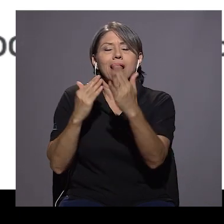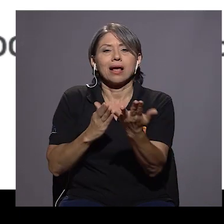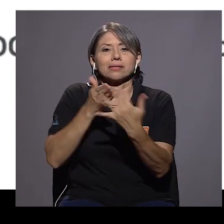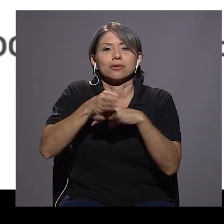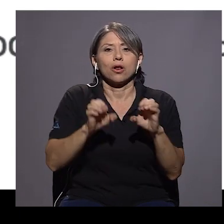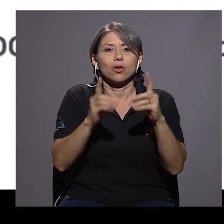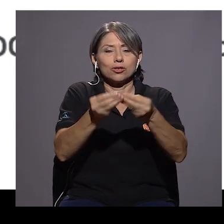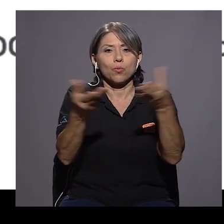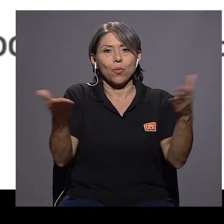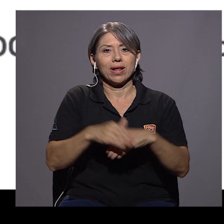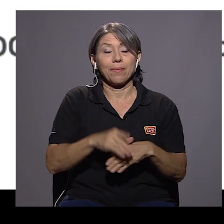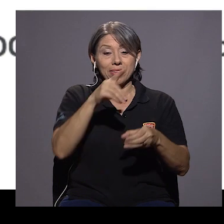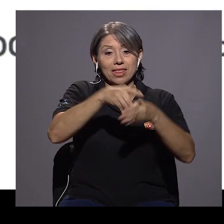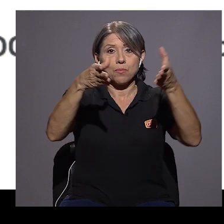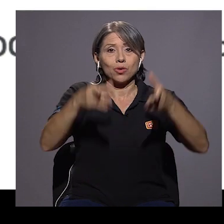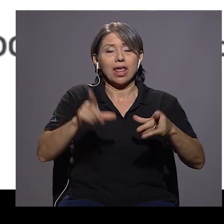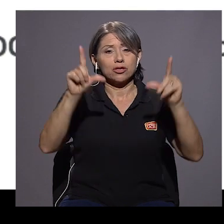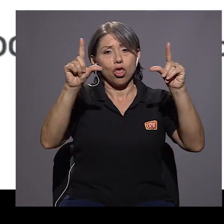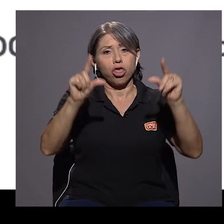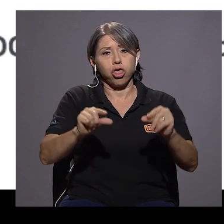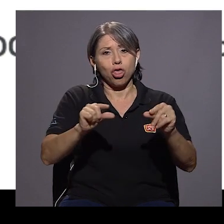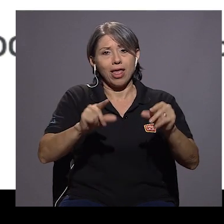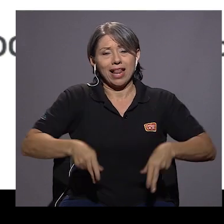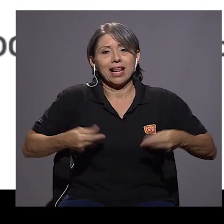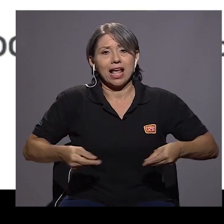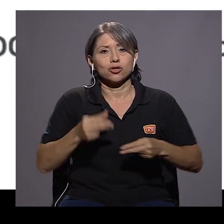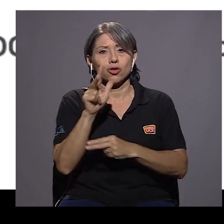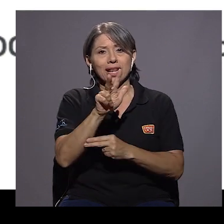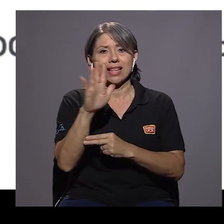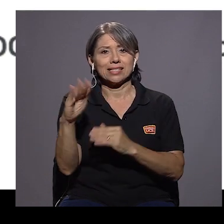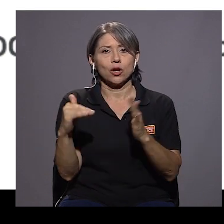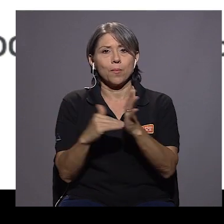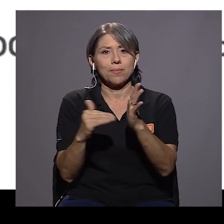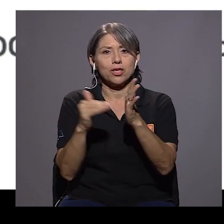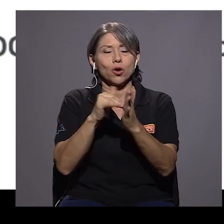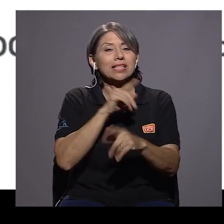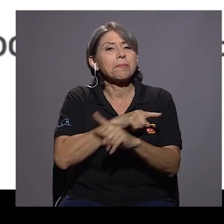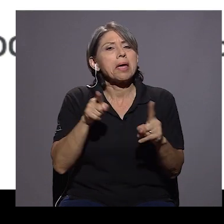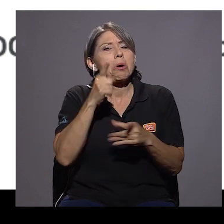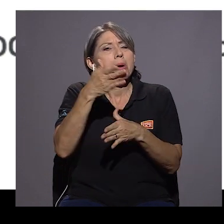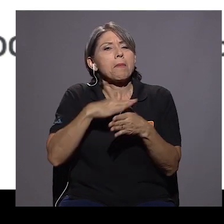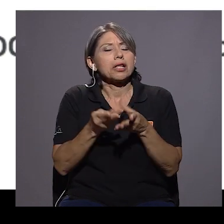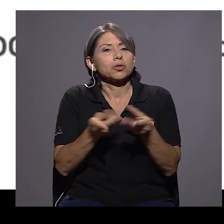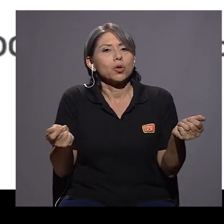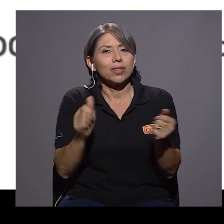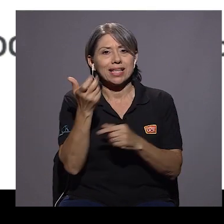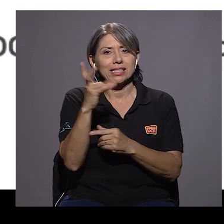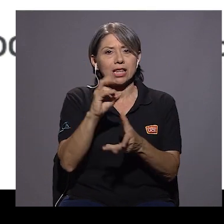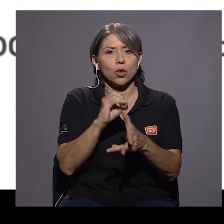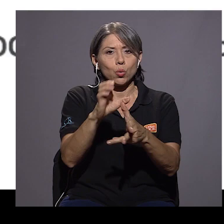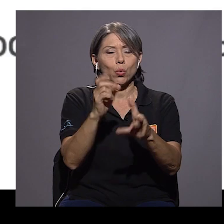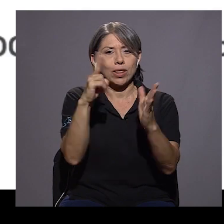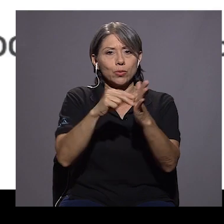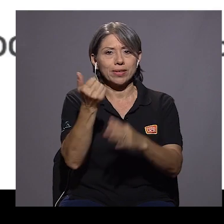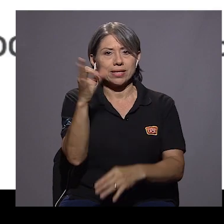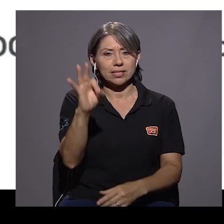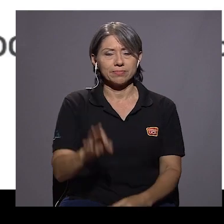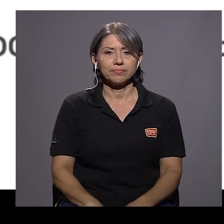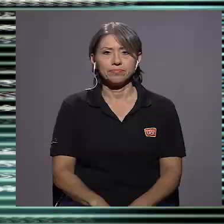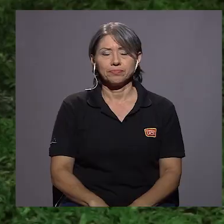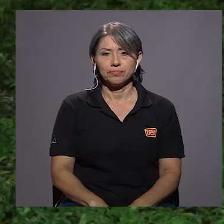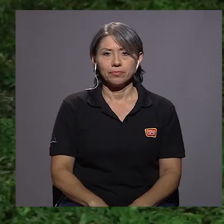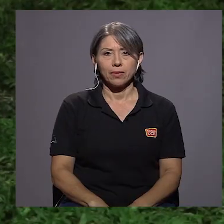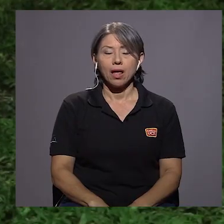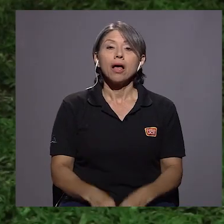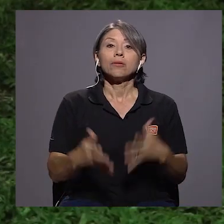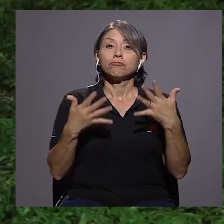educación universitaria pública. Diputados lograron disminuir el gasto de capital en 35.000 millones, pero solución es parcial. 17 de octubre de